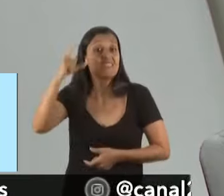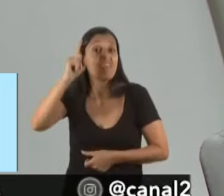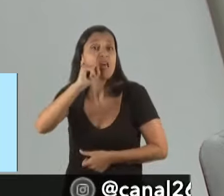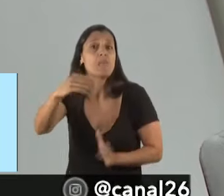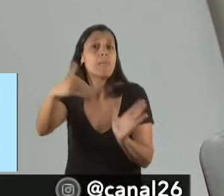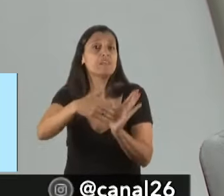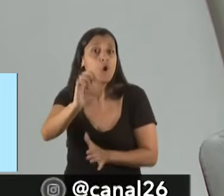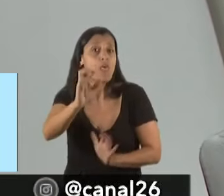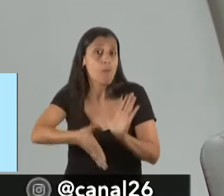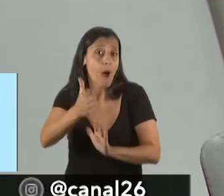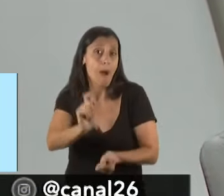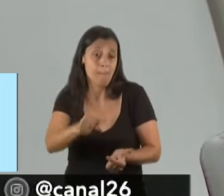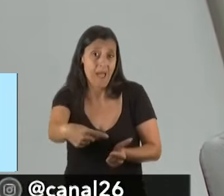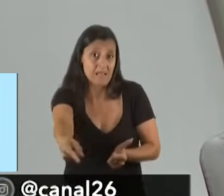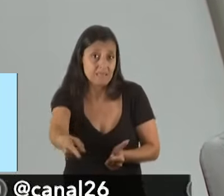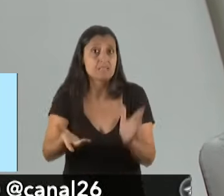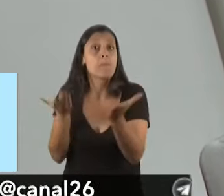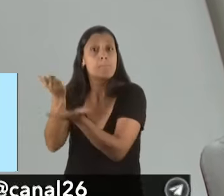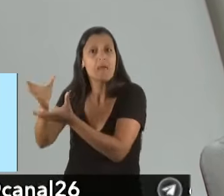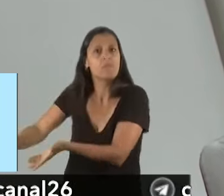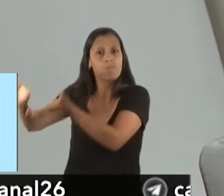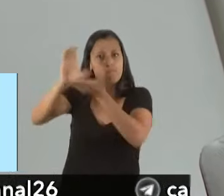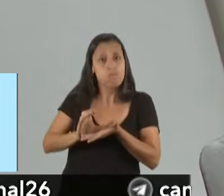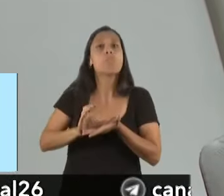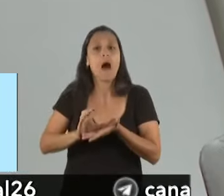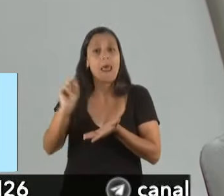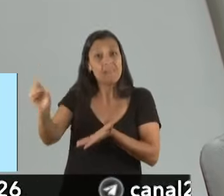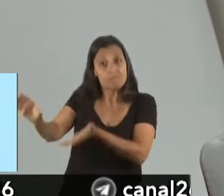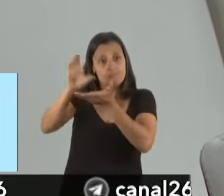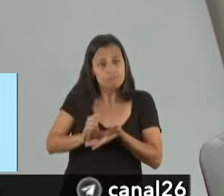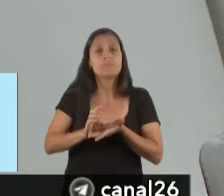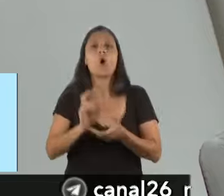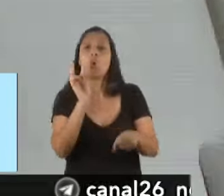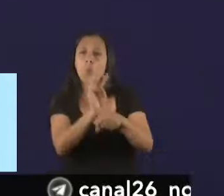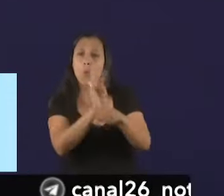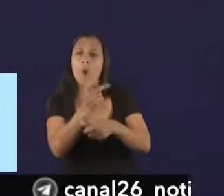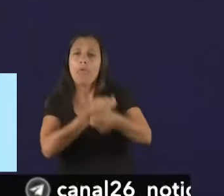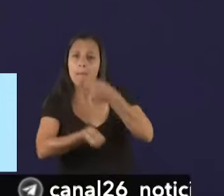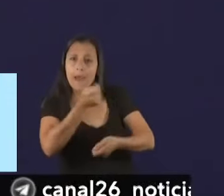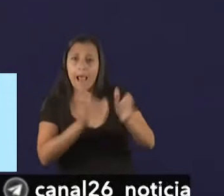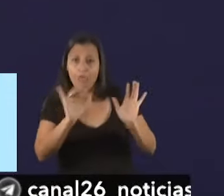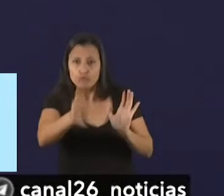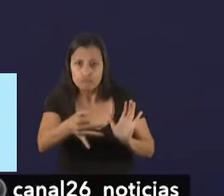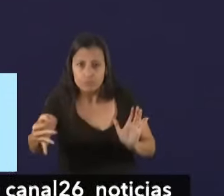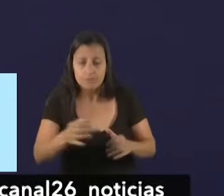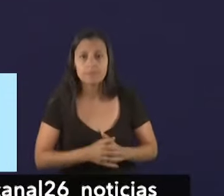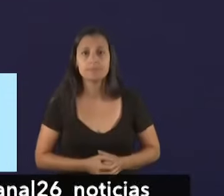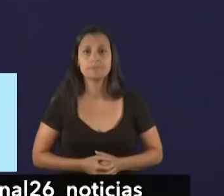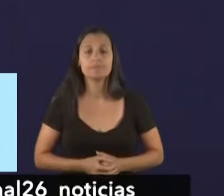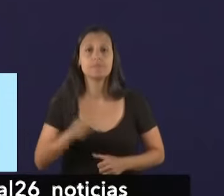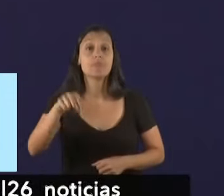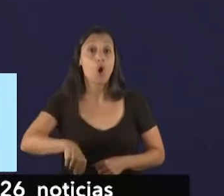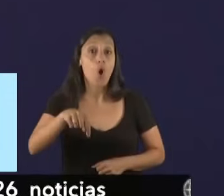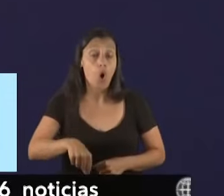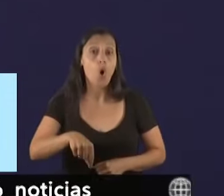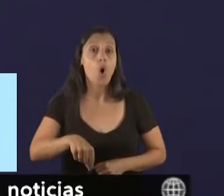de dólares en los próximos meses para evitar cualquier descalabro en los mercados es así bu bueno el hoy